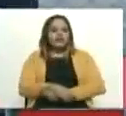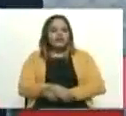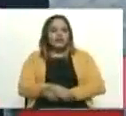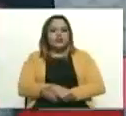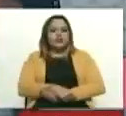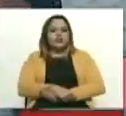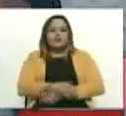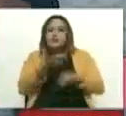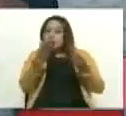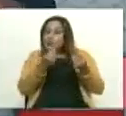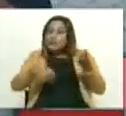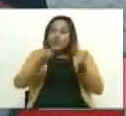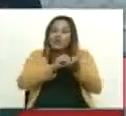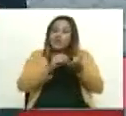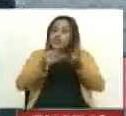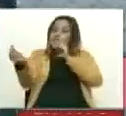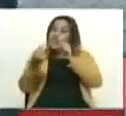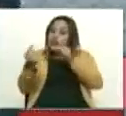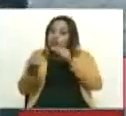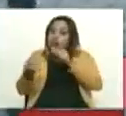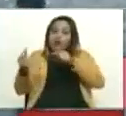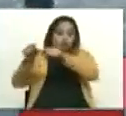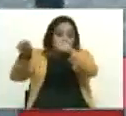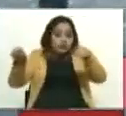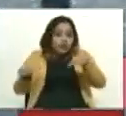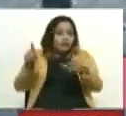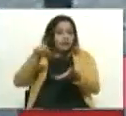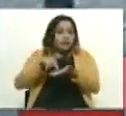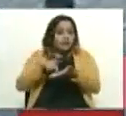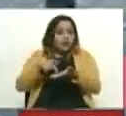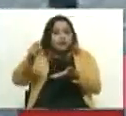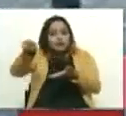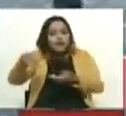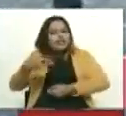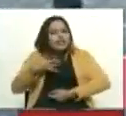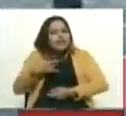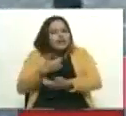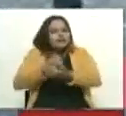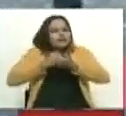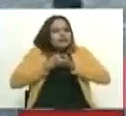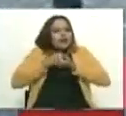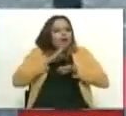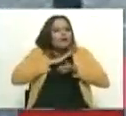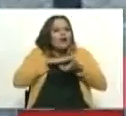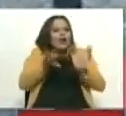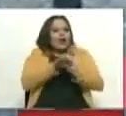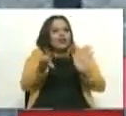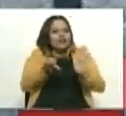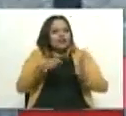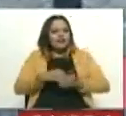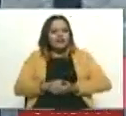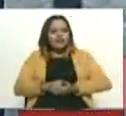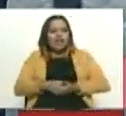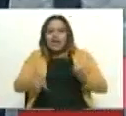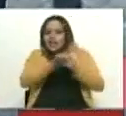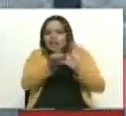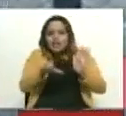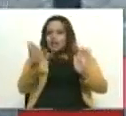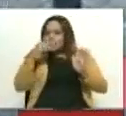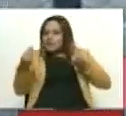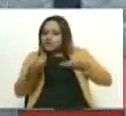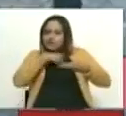tan profundamente discutidas por ustedes, que ustedes ya sientan que son suyas. Una ley que no pertenezca al